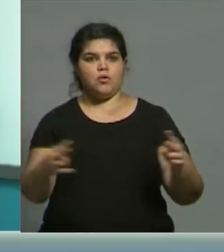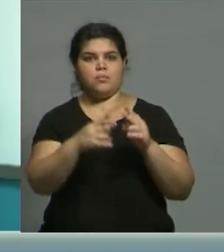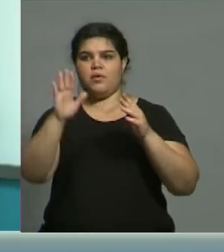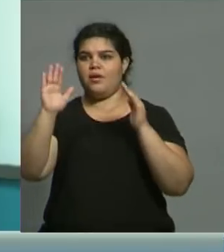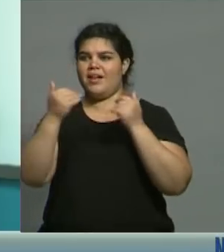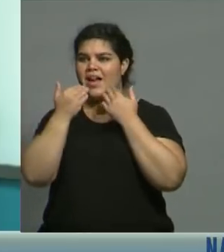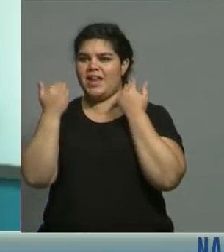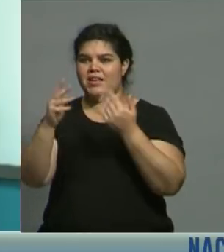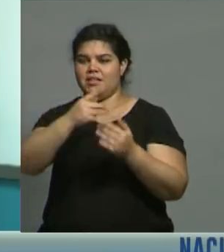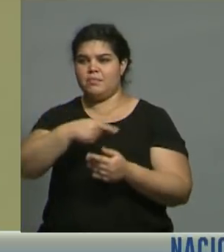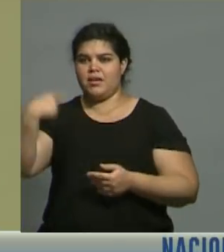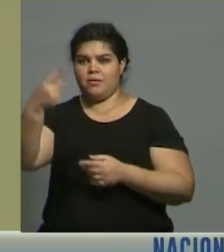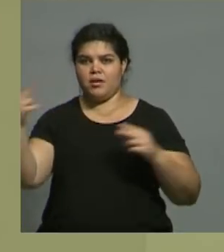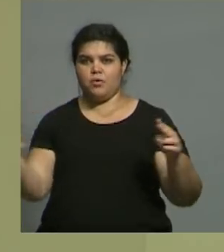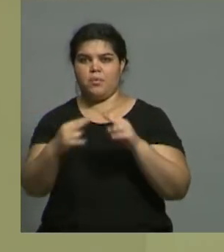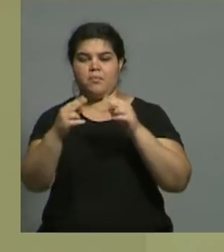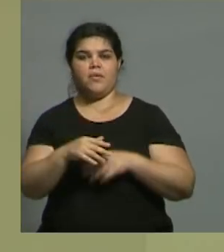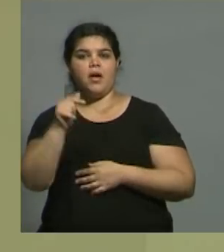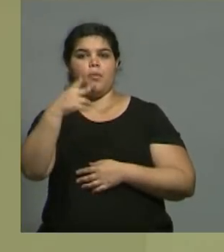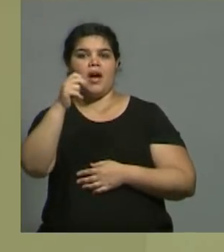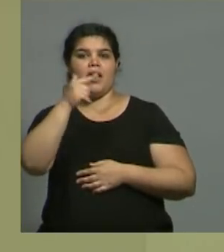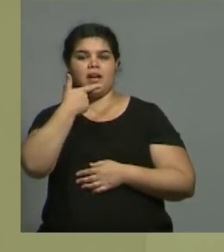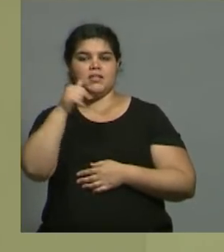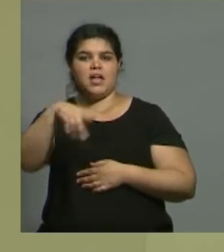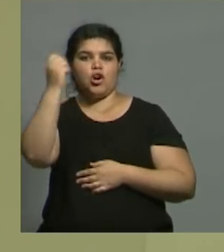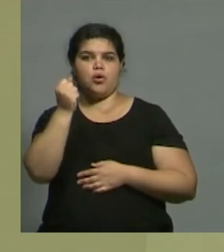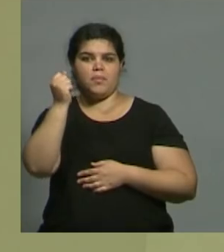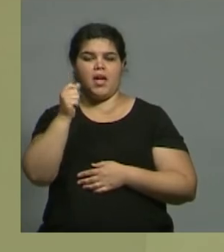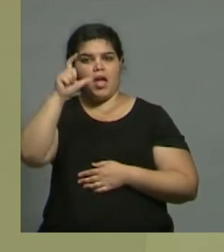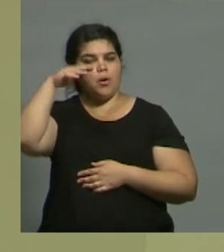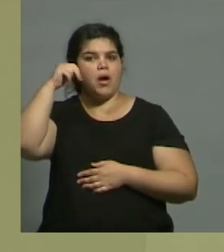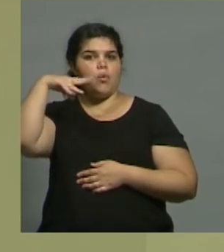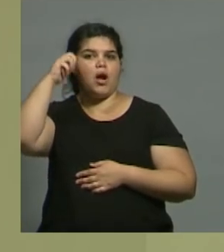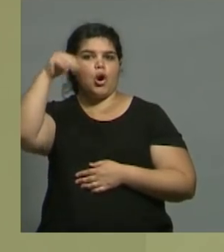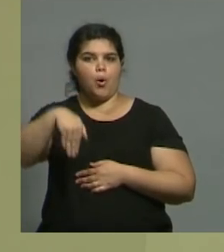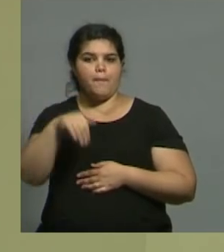la semana que viene, si Dios quiere. Allí pasaba José Vargas, economista de Evaluecom, en la